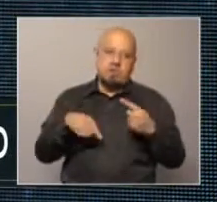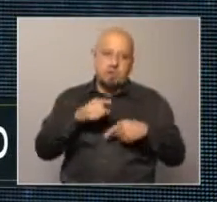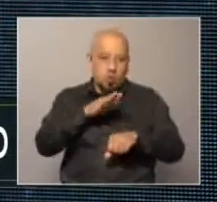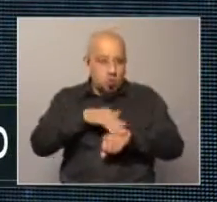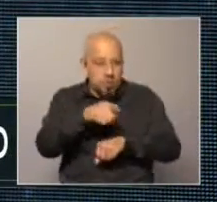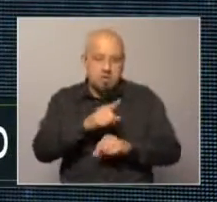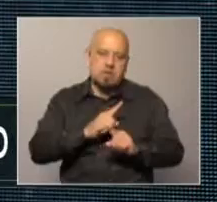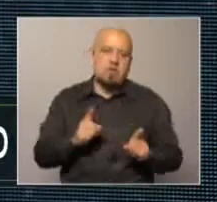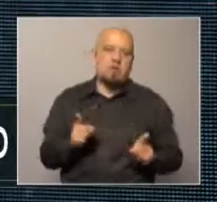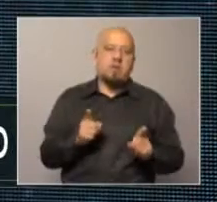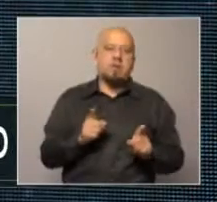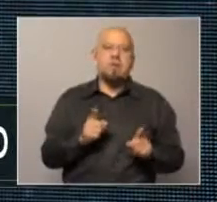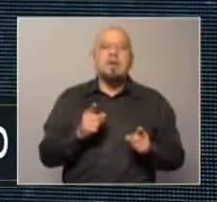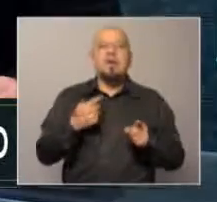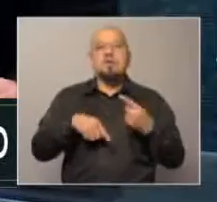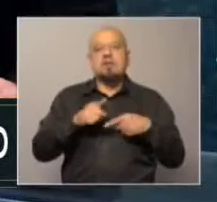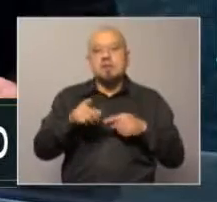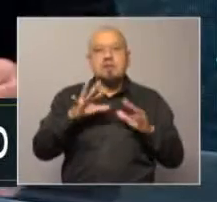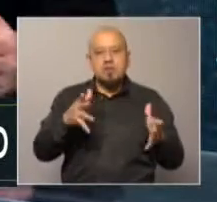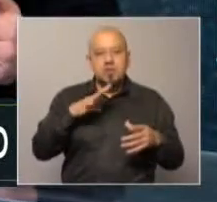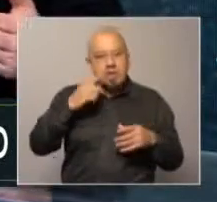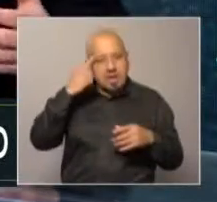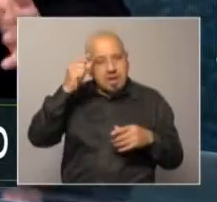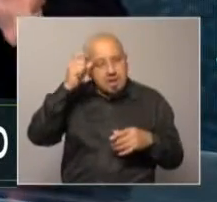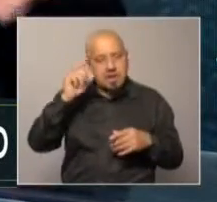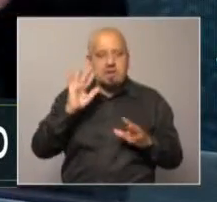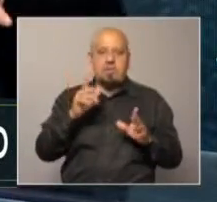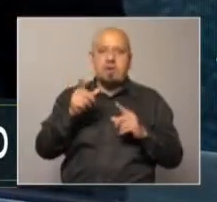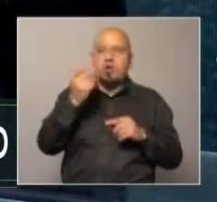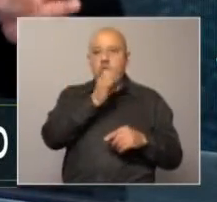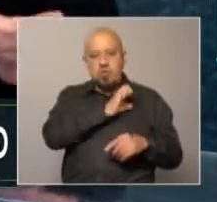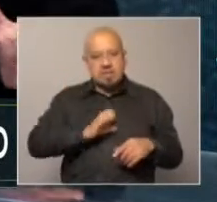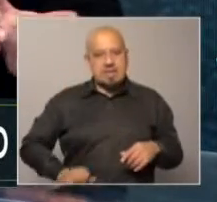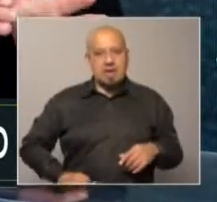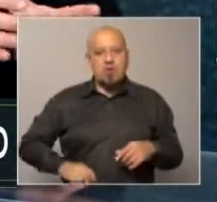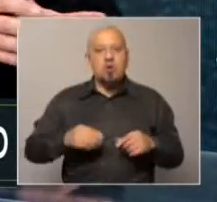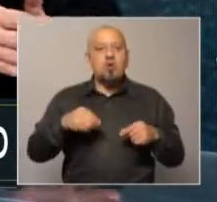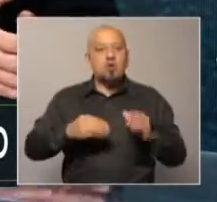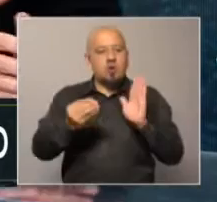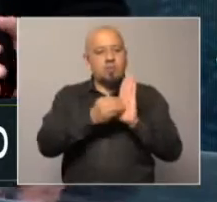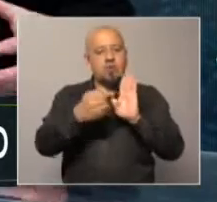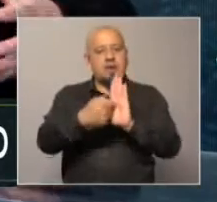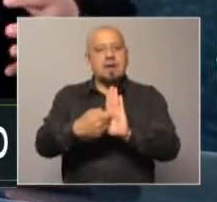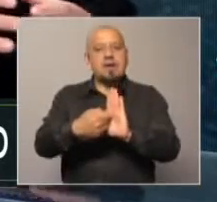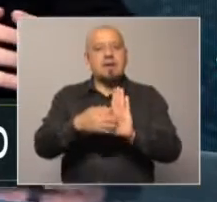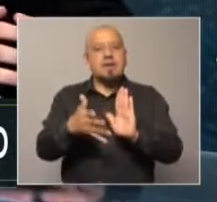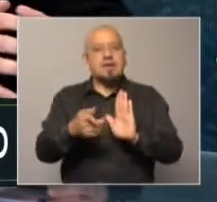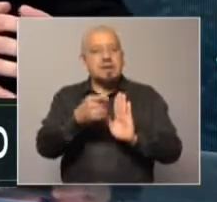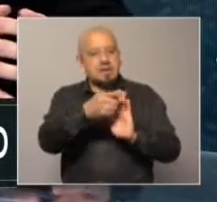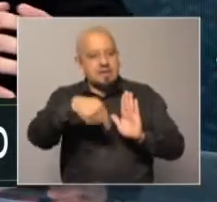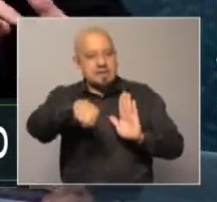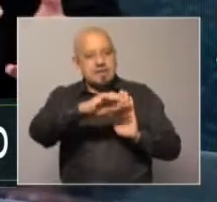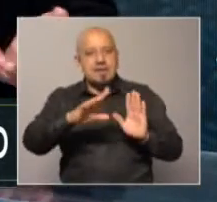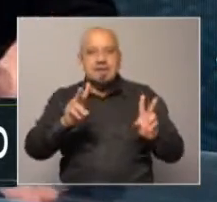sin el ejercicio de parte del Estado de la violencia, lo cual eso es lo más contradictorio, ¿no? Cómo el Estado, a partir de estas medidas, lo que intenta es reducir